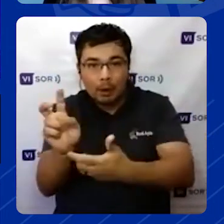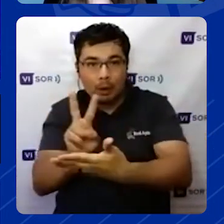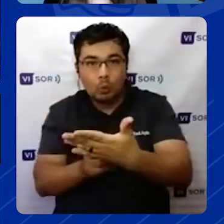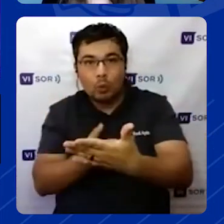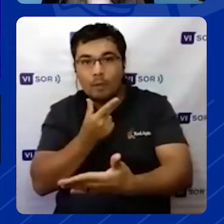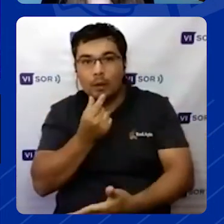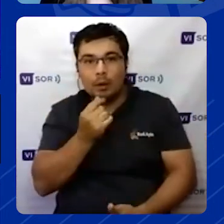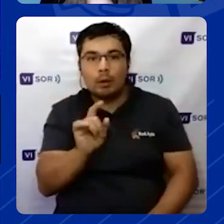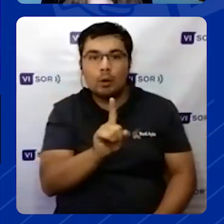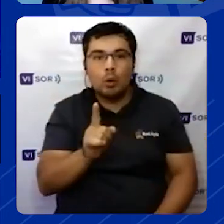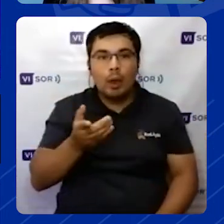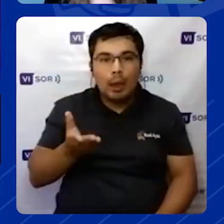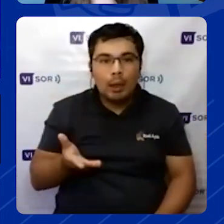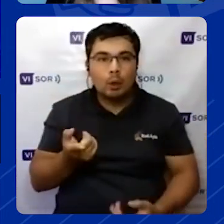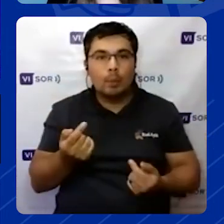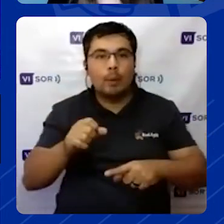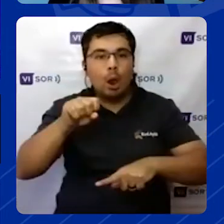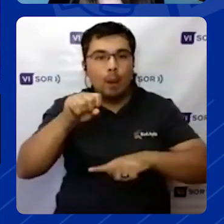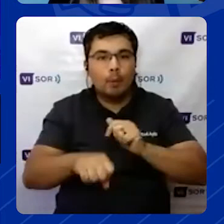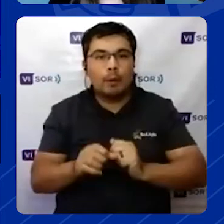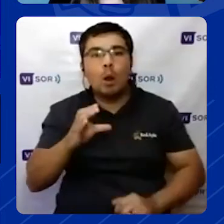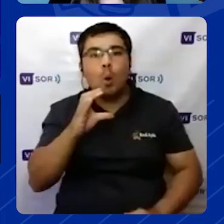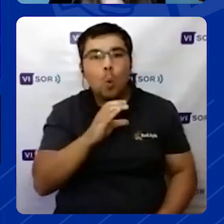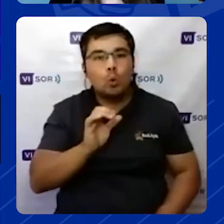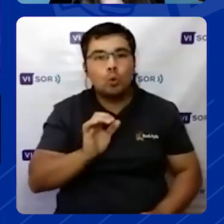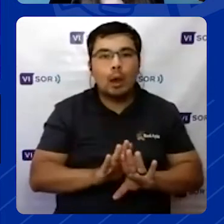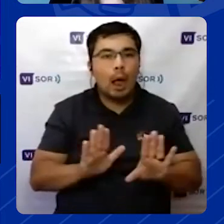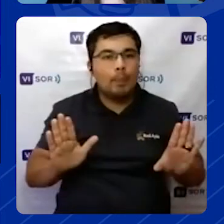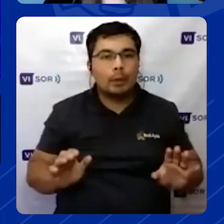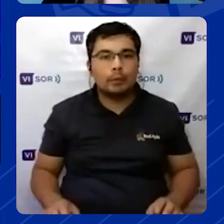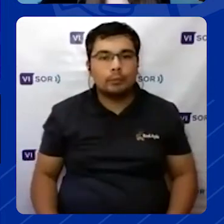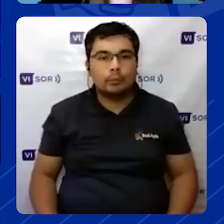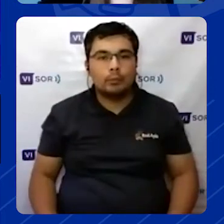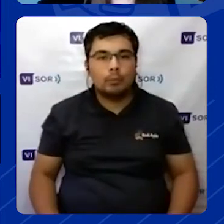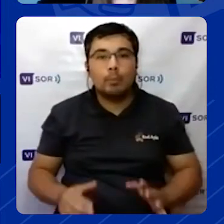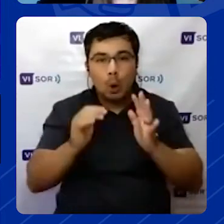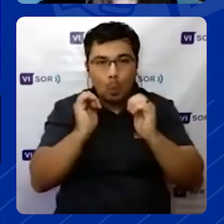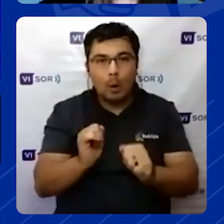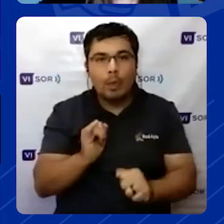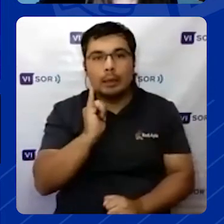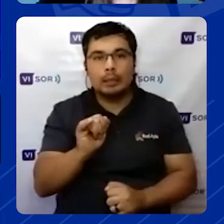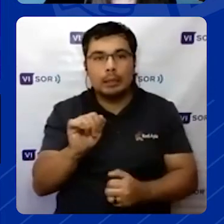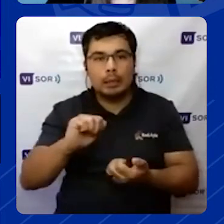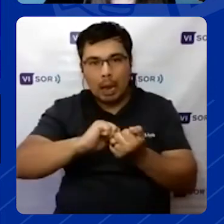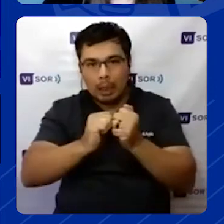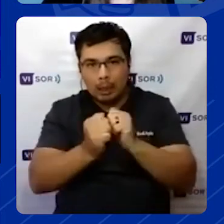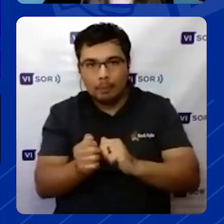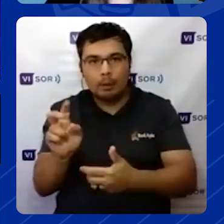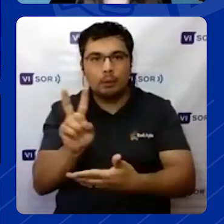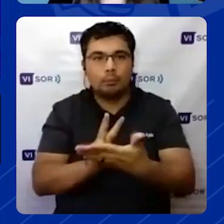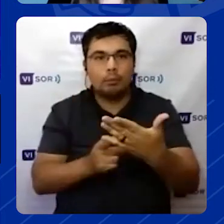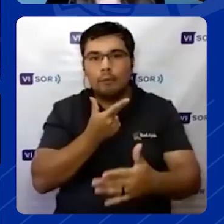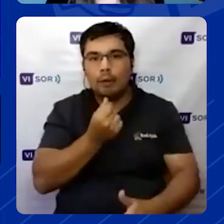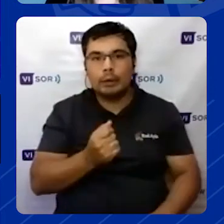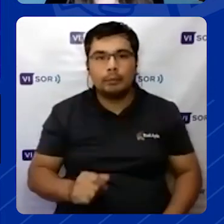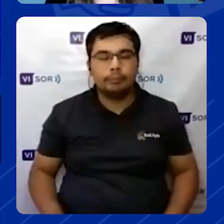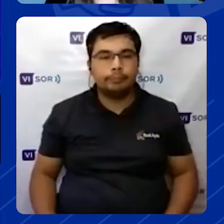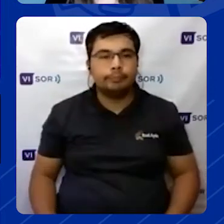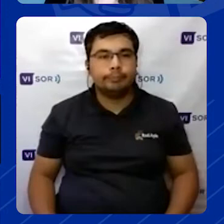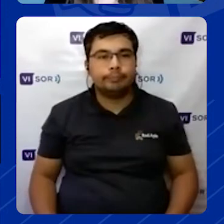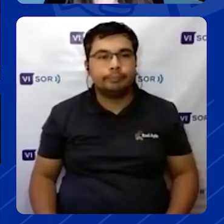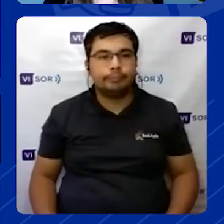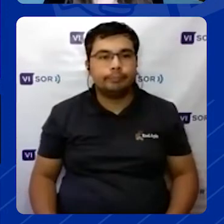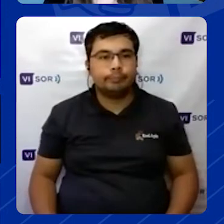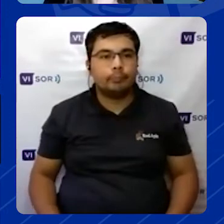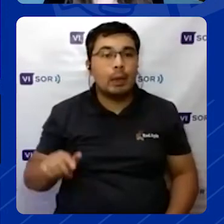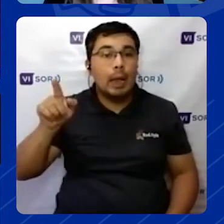Tiene que ver como con que aprobaste el curso nomás. Esa es, pero puedes adaptar, sí. Perfecto. Allá en